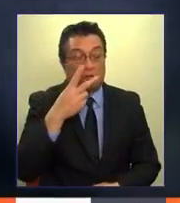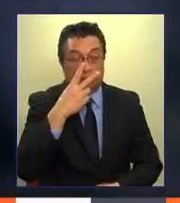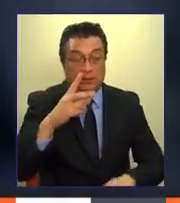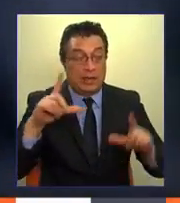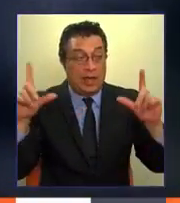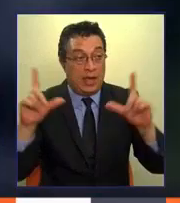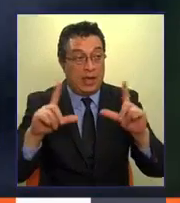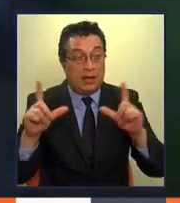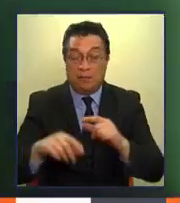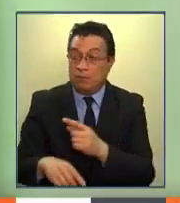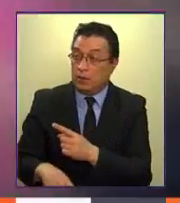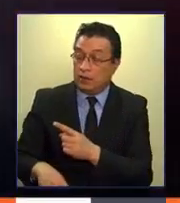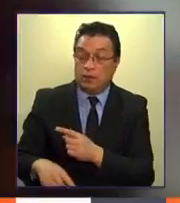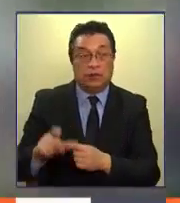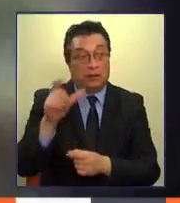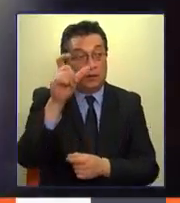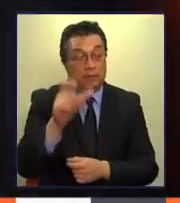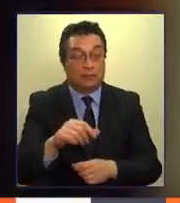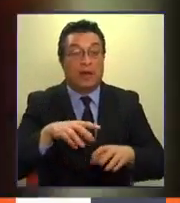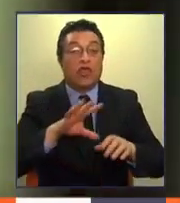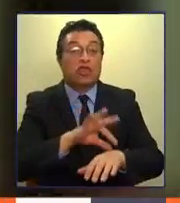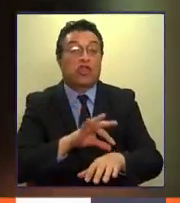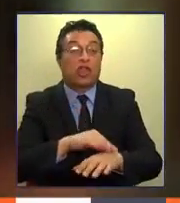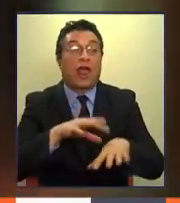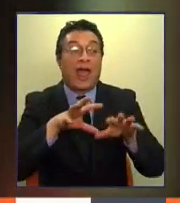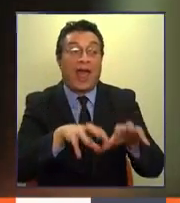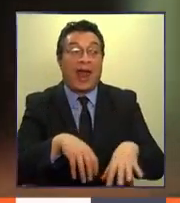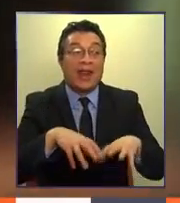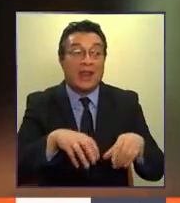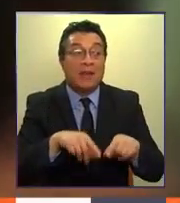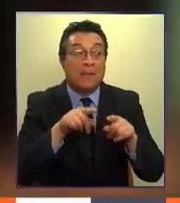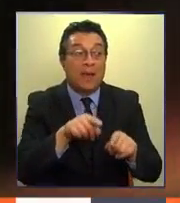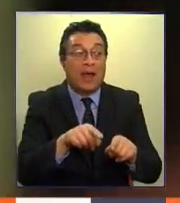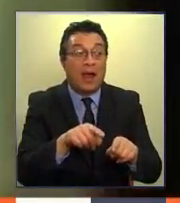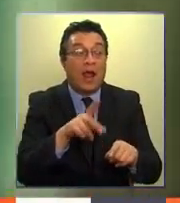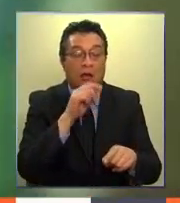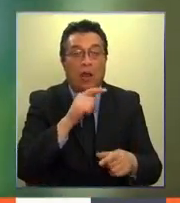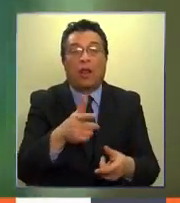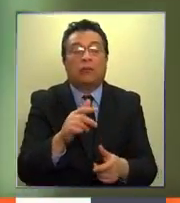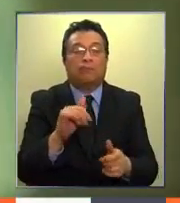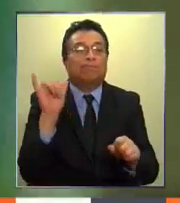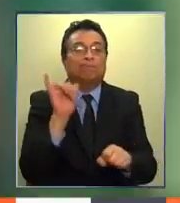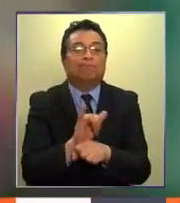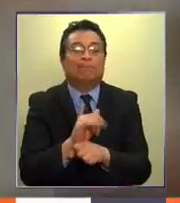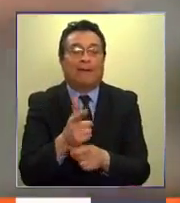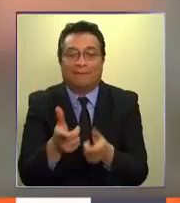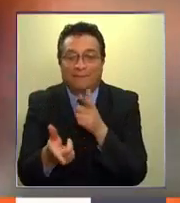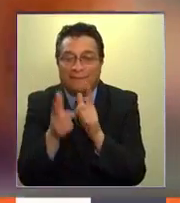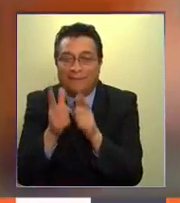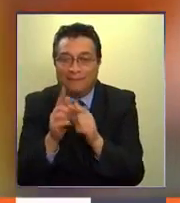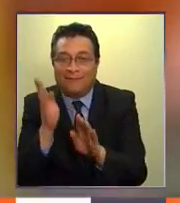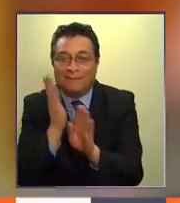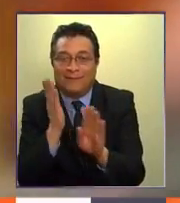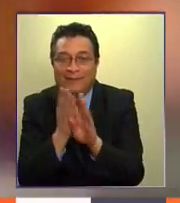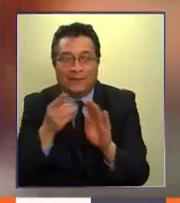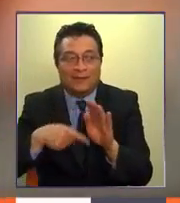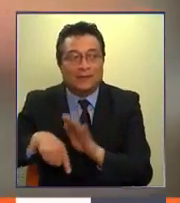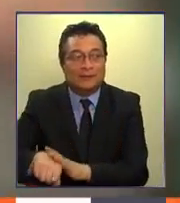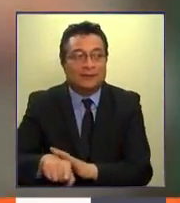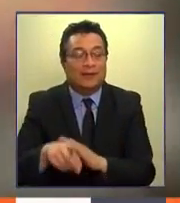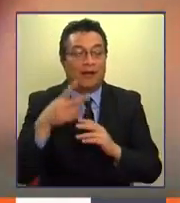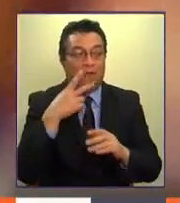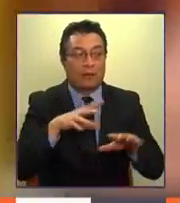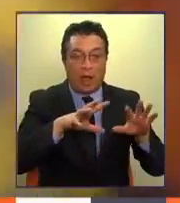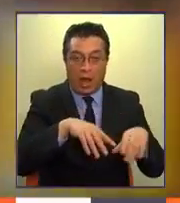imágenes, fíjense, una veterinaria que en realidad funcionaba como una cantina clandestina. Si se fijan, ahí se ven los implementos